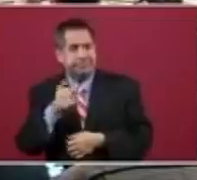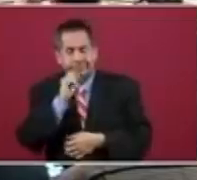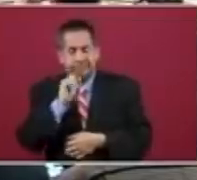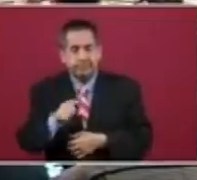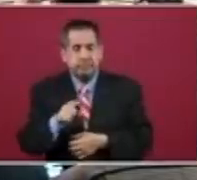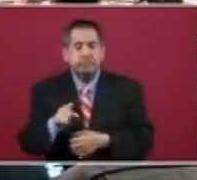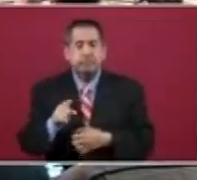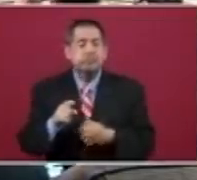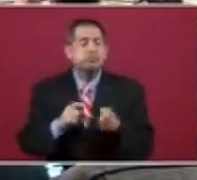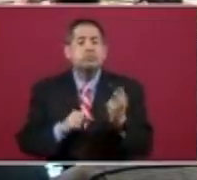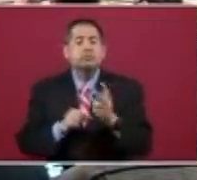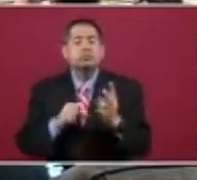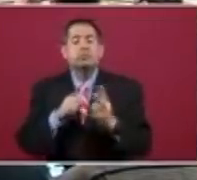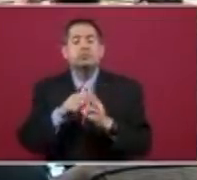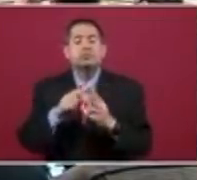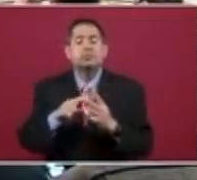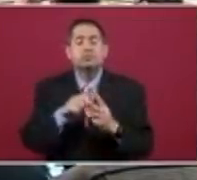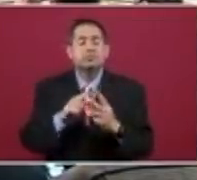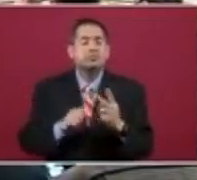de los dos